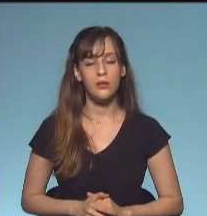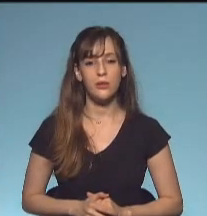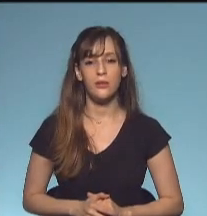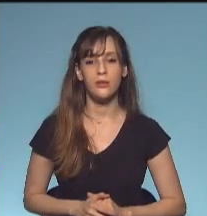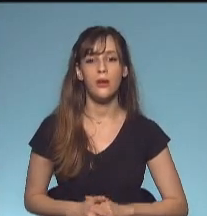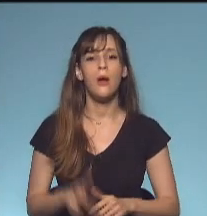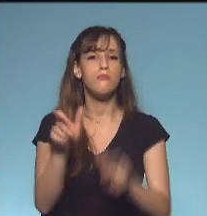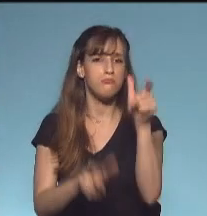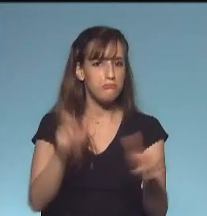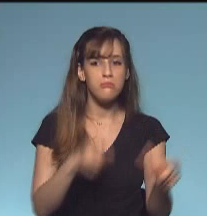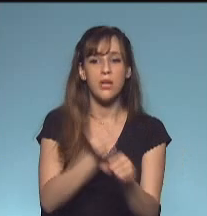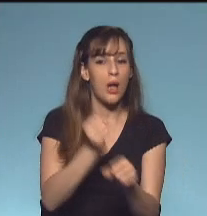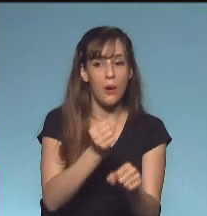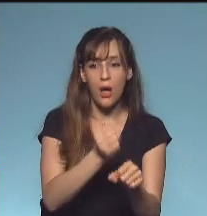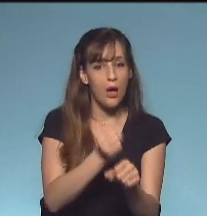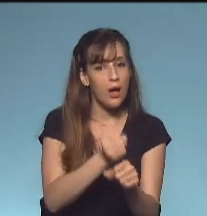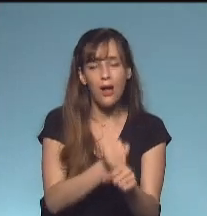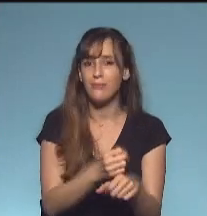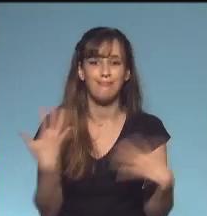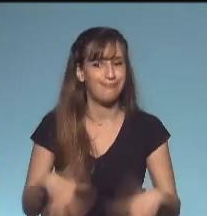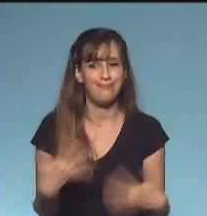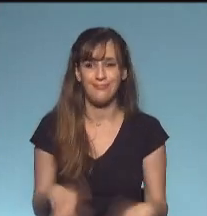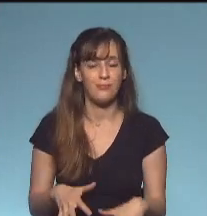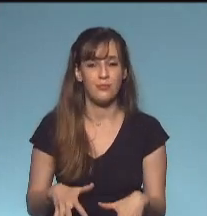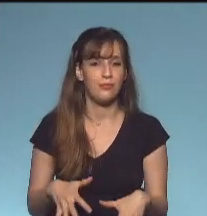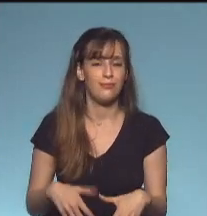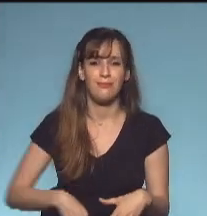trabajadores y trabajadoras que dejan todo,